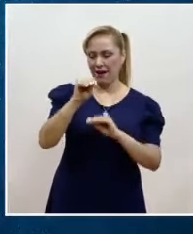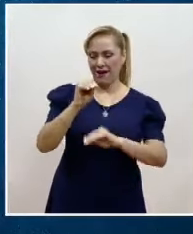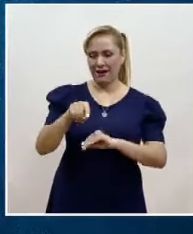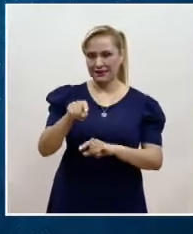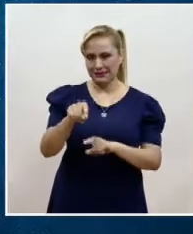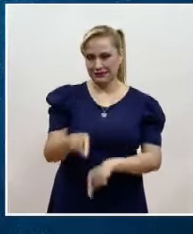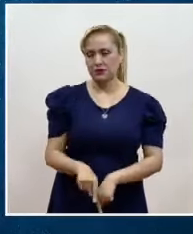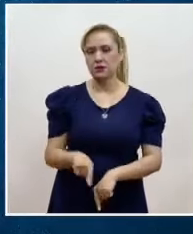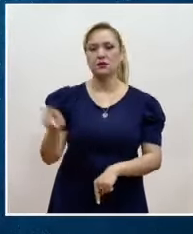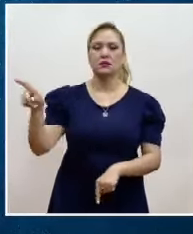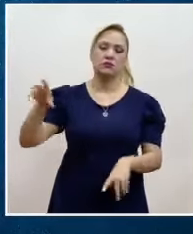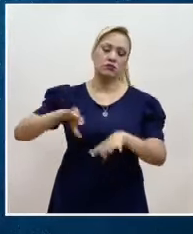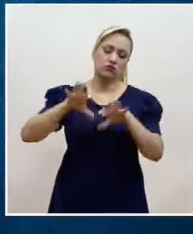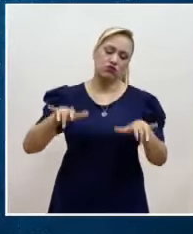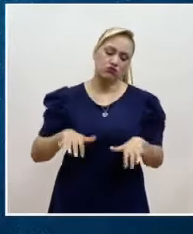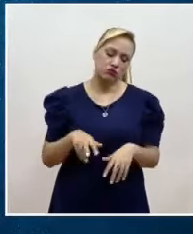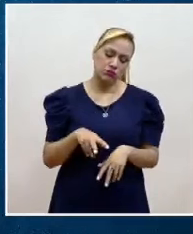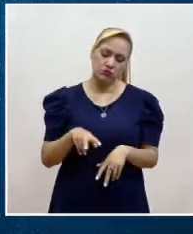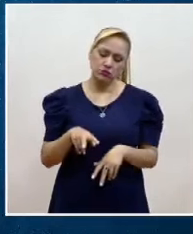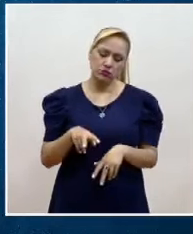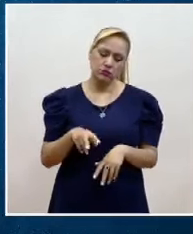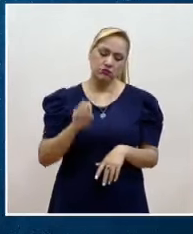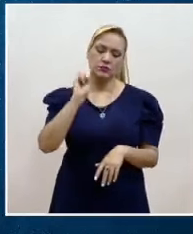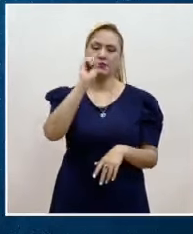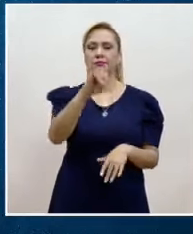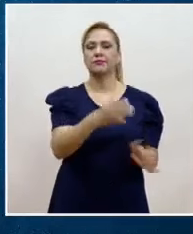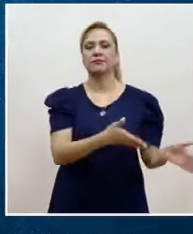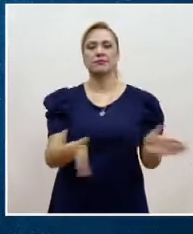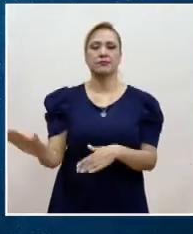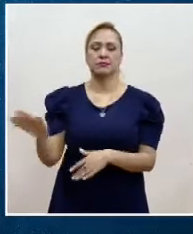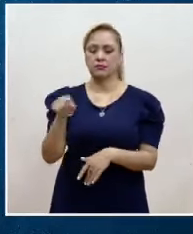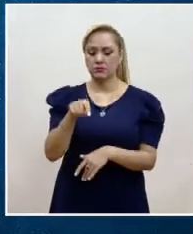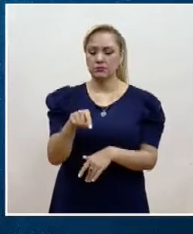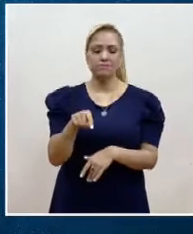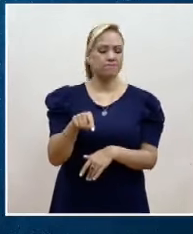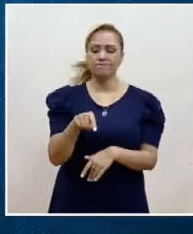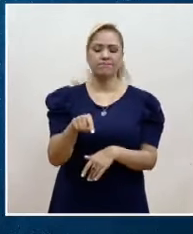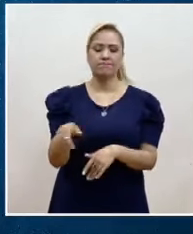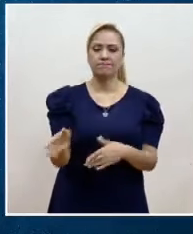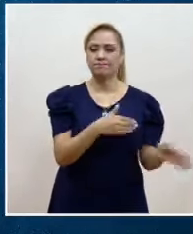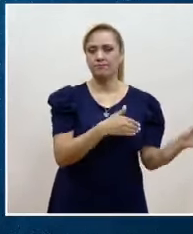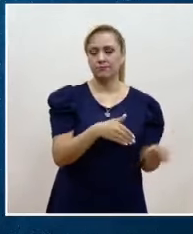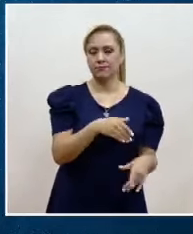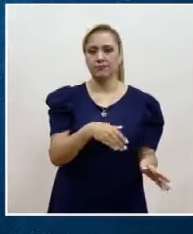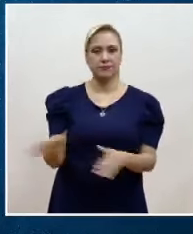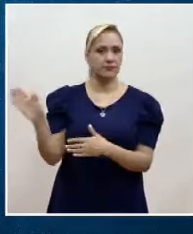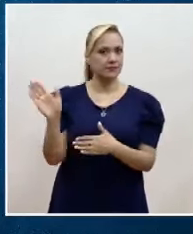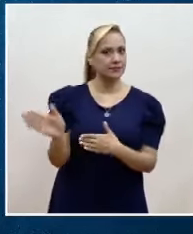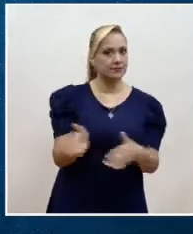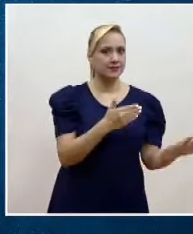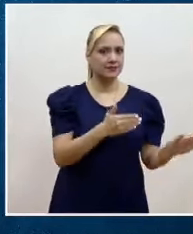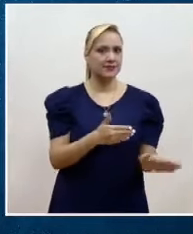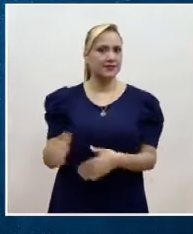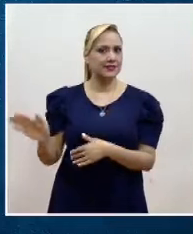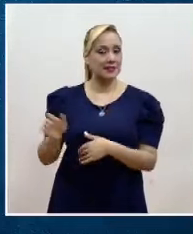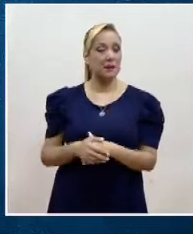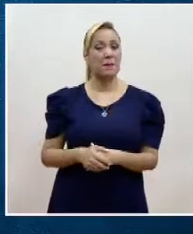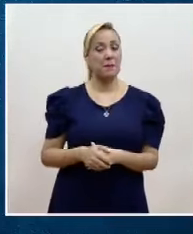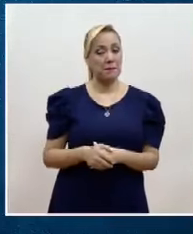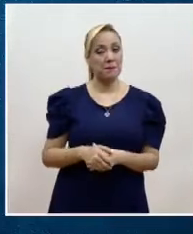¿no? De tecnología que revisa contratos para ver cuáles son los problemas y los riesgos. Específicamente en jurisdiccional,